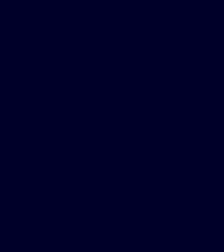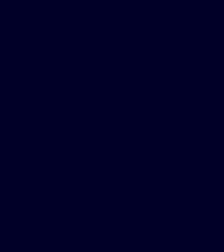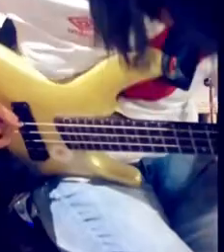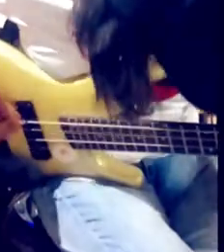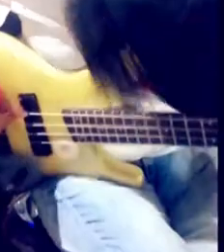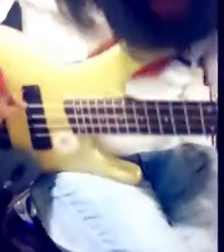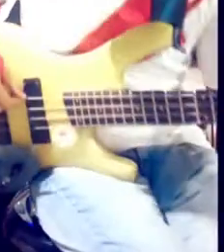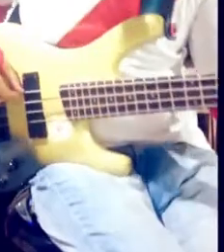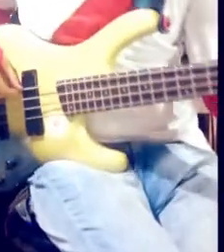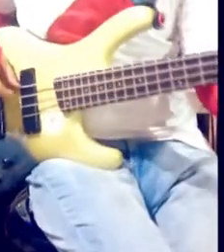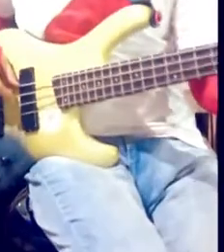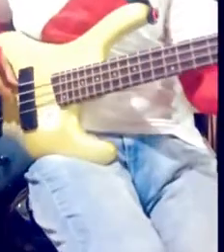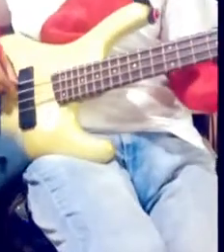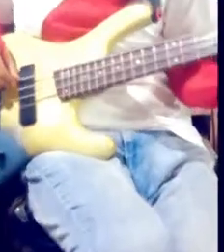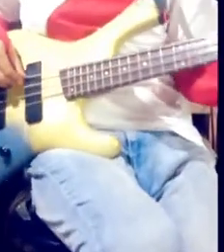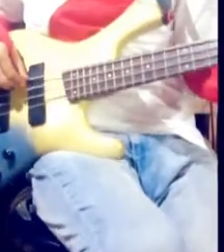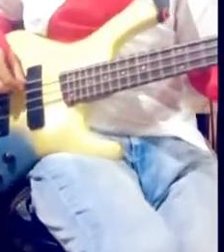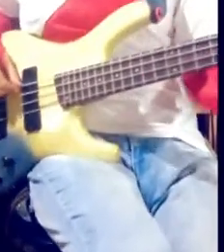él.